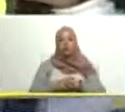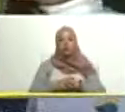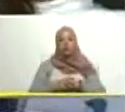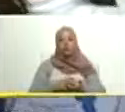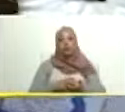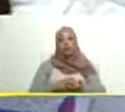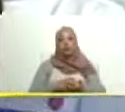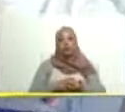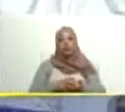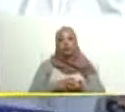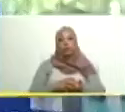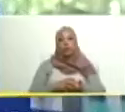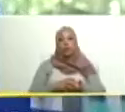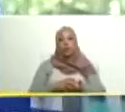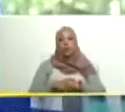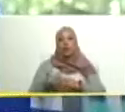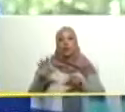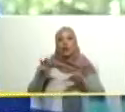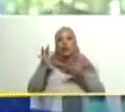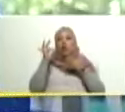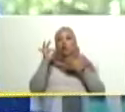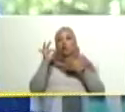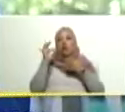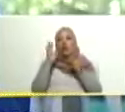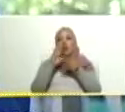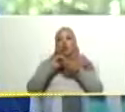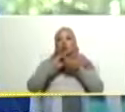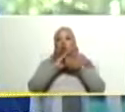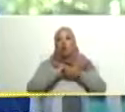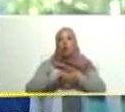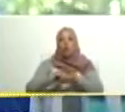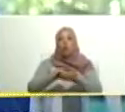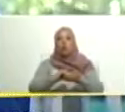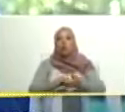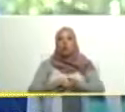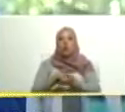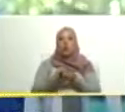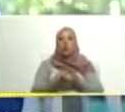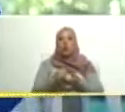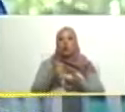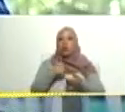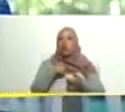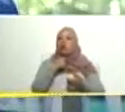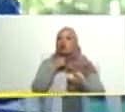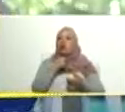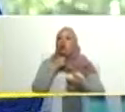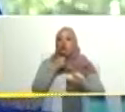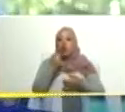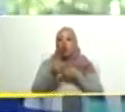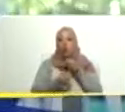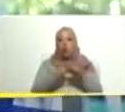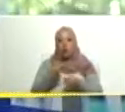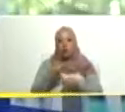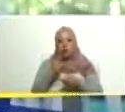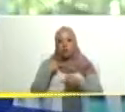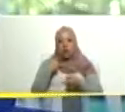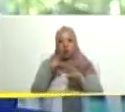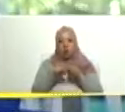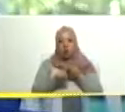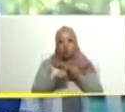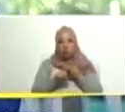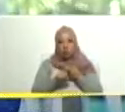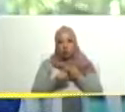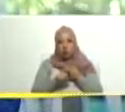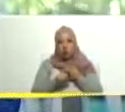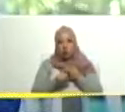Llegó café de Boconó. Este café es colado por Silita. Una manga de colar